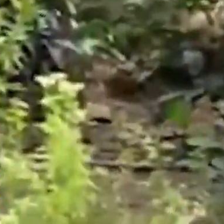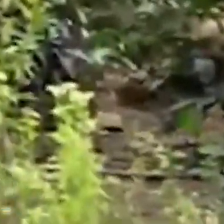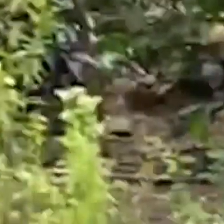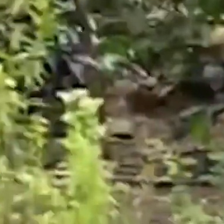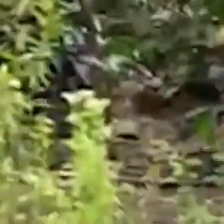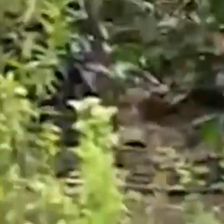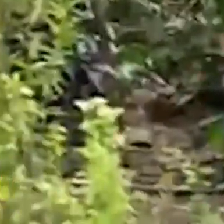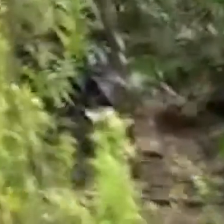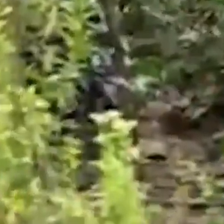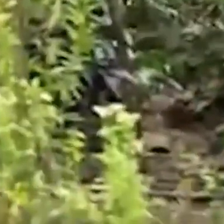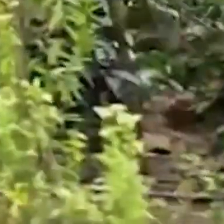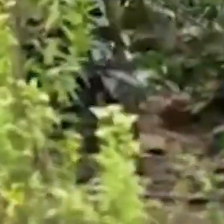desamparados